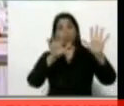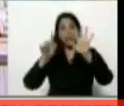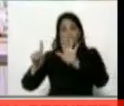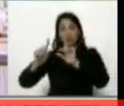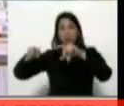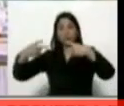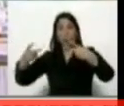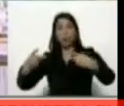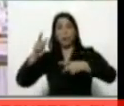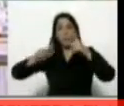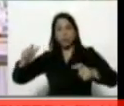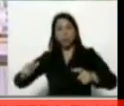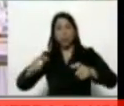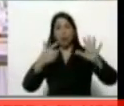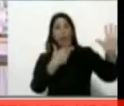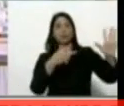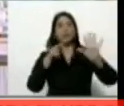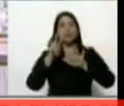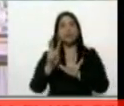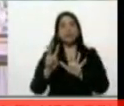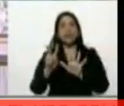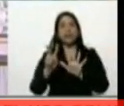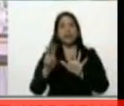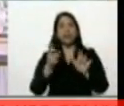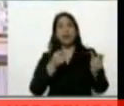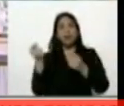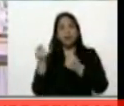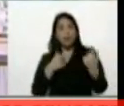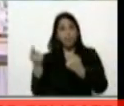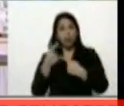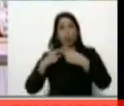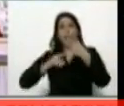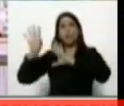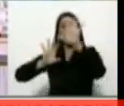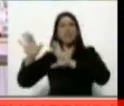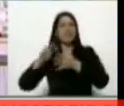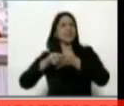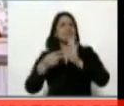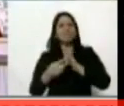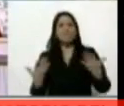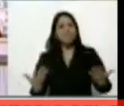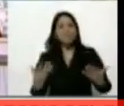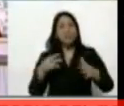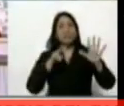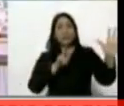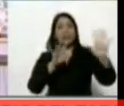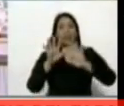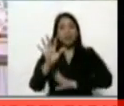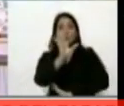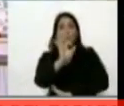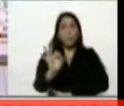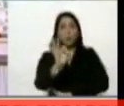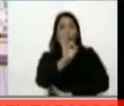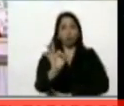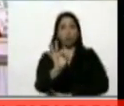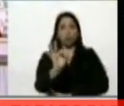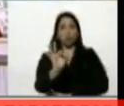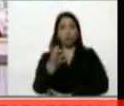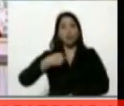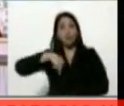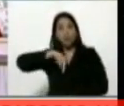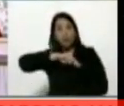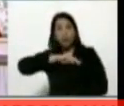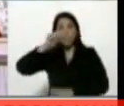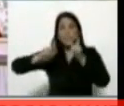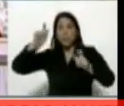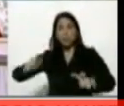caliente cuando se pueda, porque esa ventana está muy próxima a abrirse si el ritmo de lo correcto sigue. Porque mientras